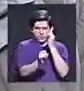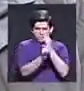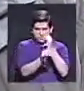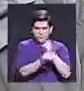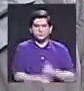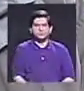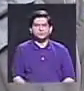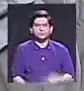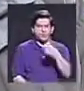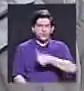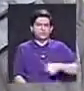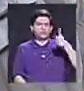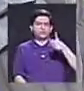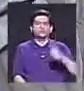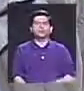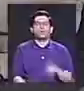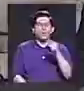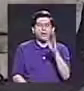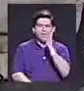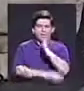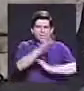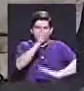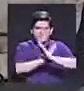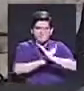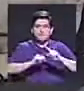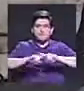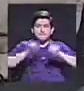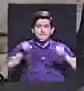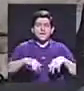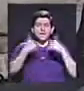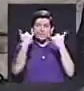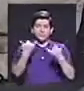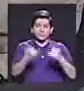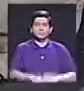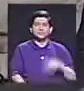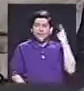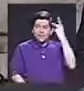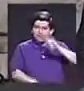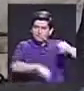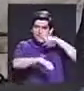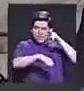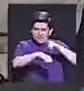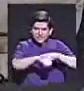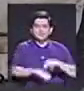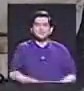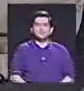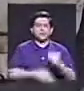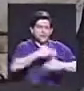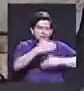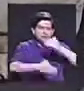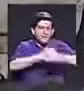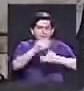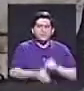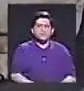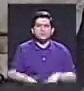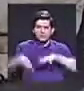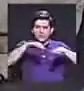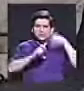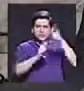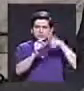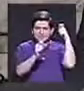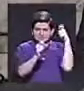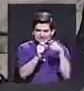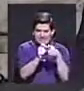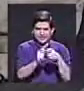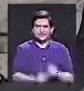ente rector en discapacidad, pero la PONADIS ya tiene que ver con un plan de acción más